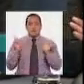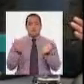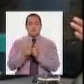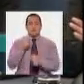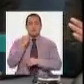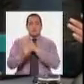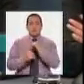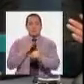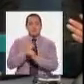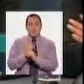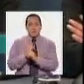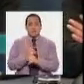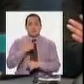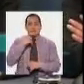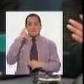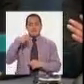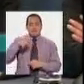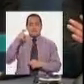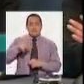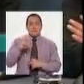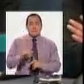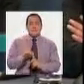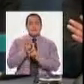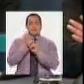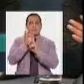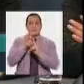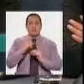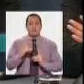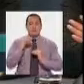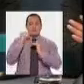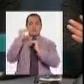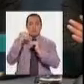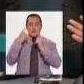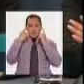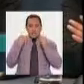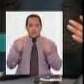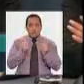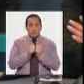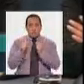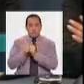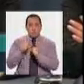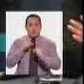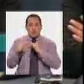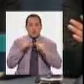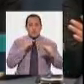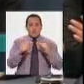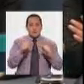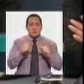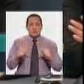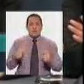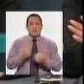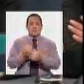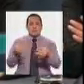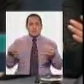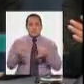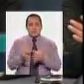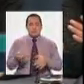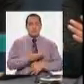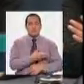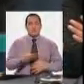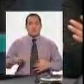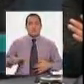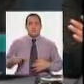internacionales requieren un especial nivel de articulación y coordinación entre las entidades del